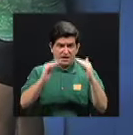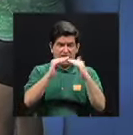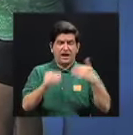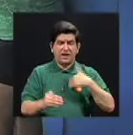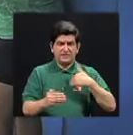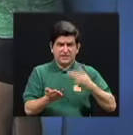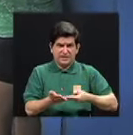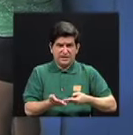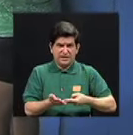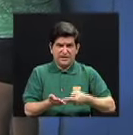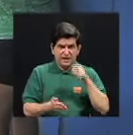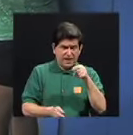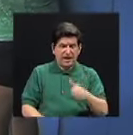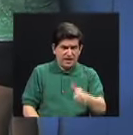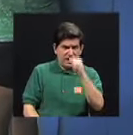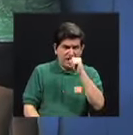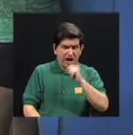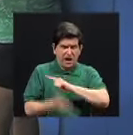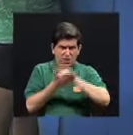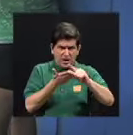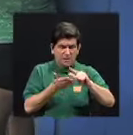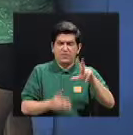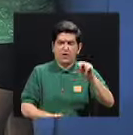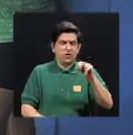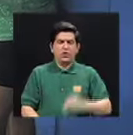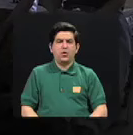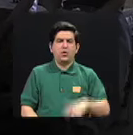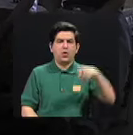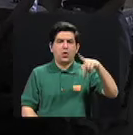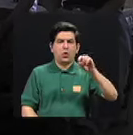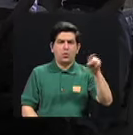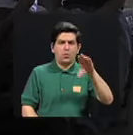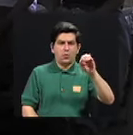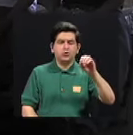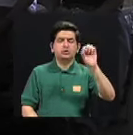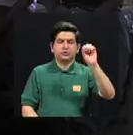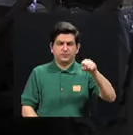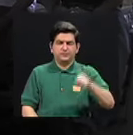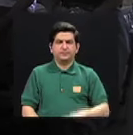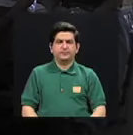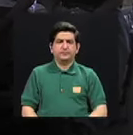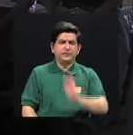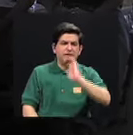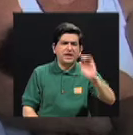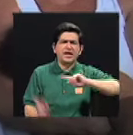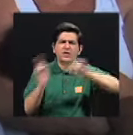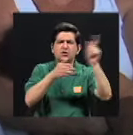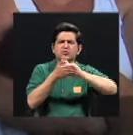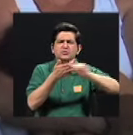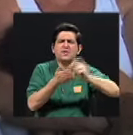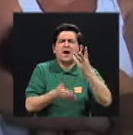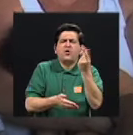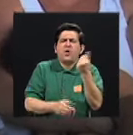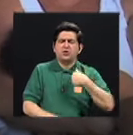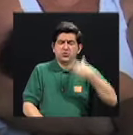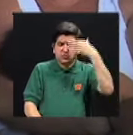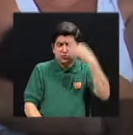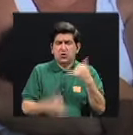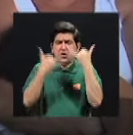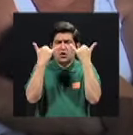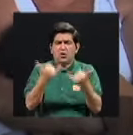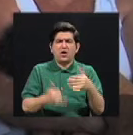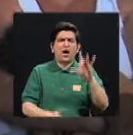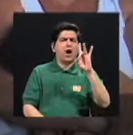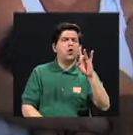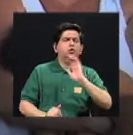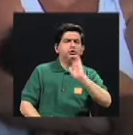de agua potable? No. ¿Mi esposo? ¿Cuántos niños creen ustedes que van a la escuela? Yo entiendo que